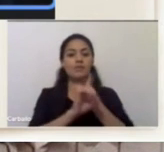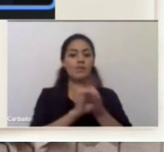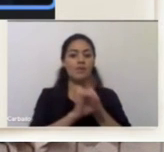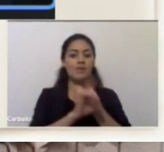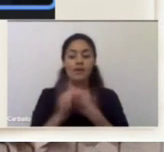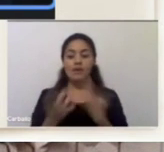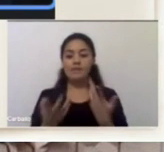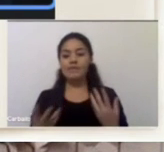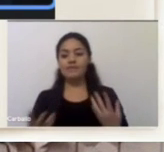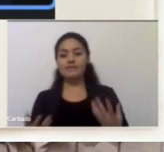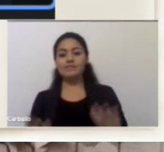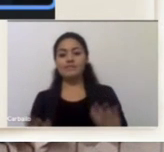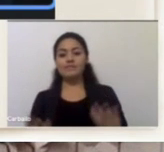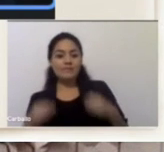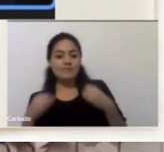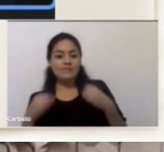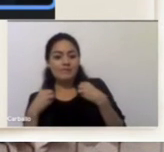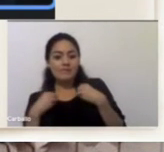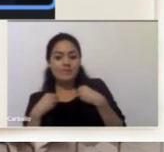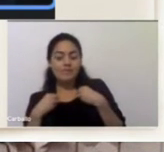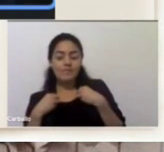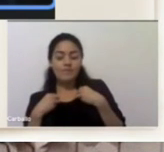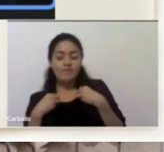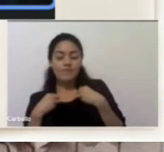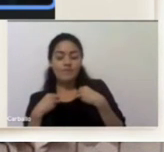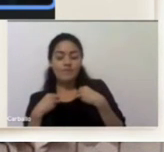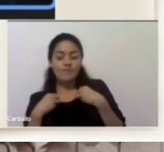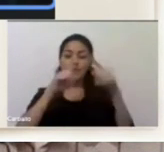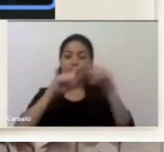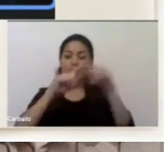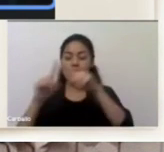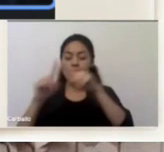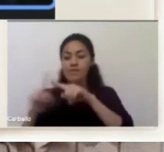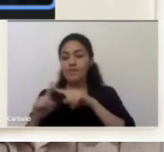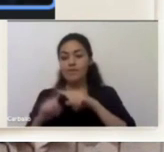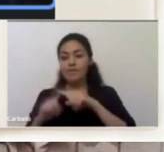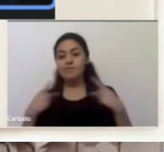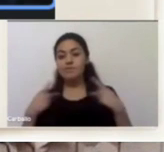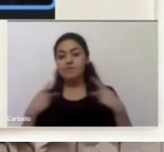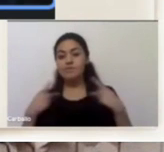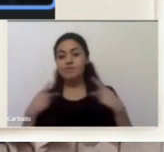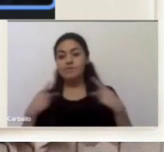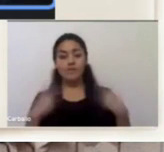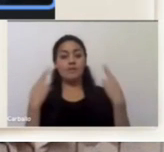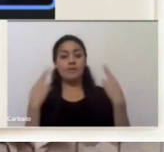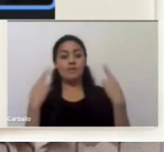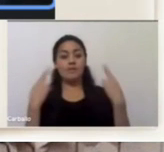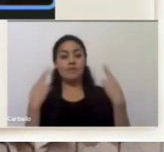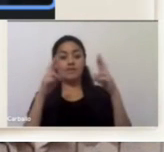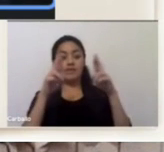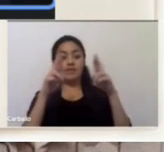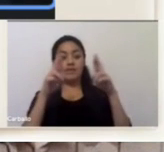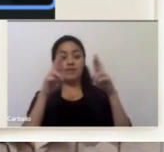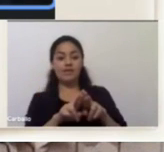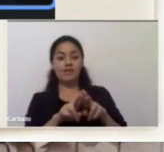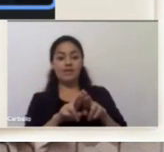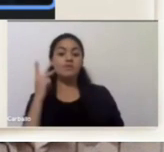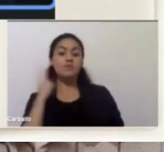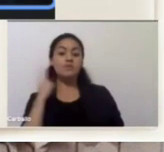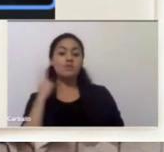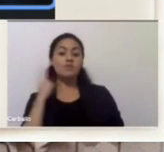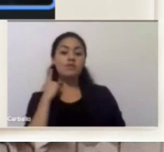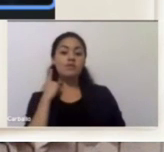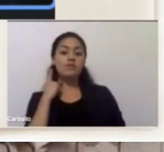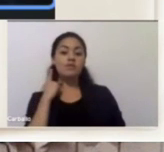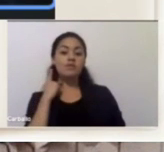proceso electoral. A mí me da verdaderamente mucho gusto y es un motivo de orgullo que el